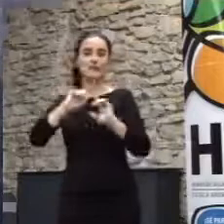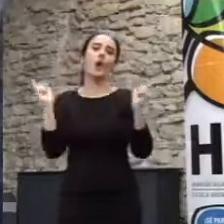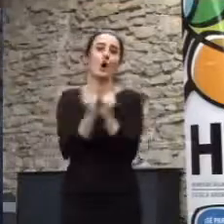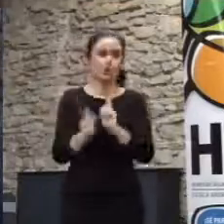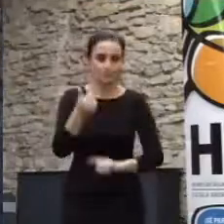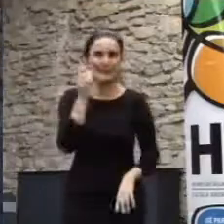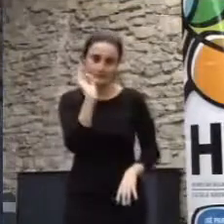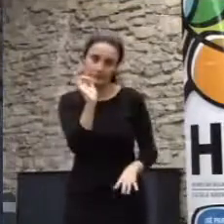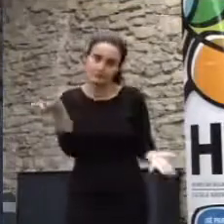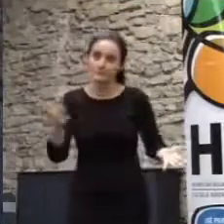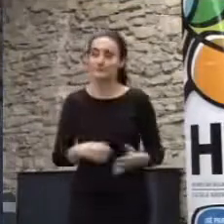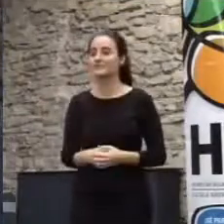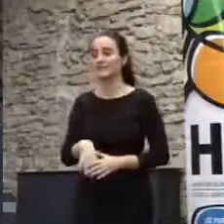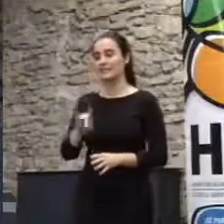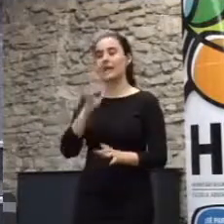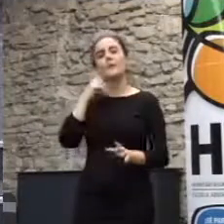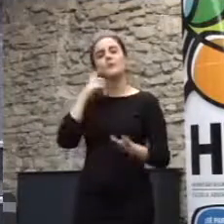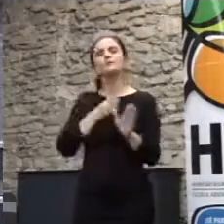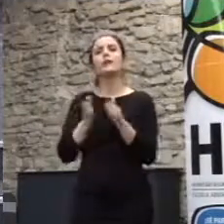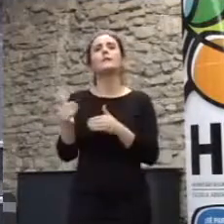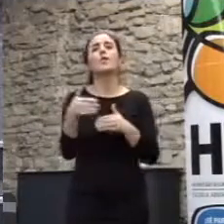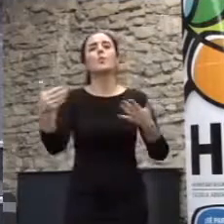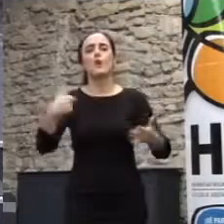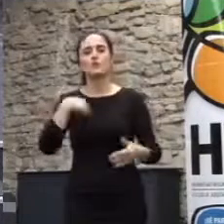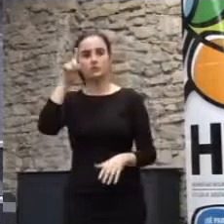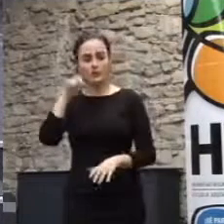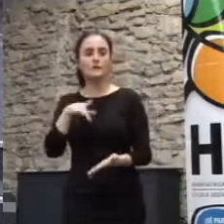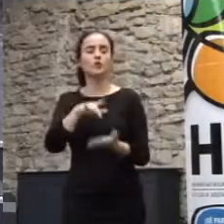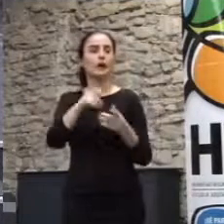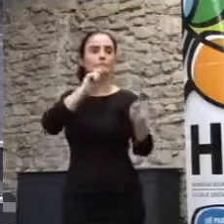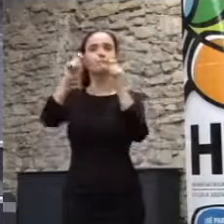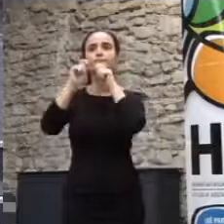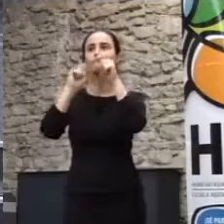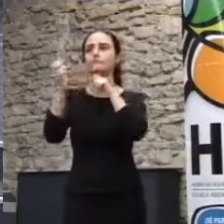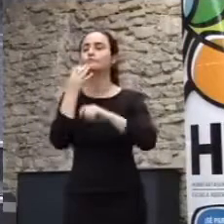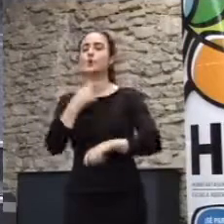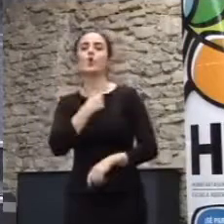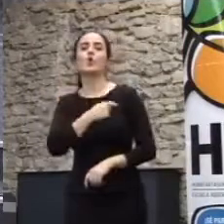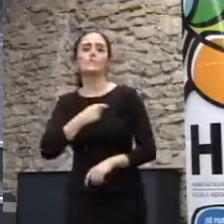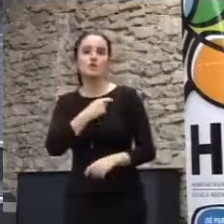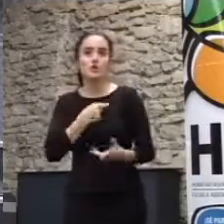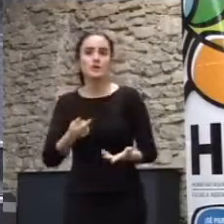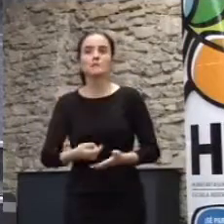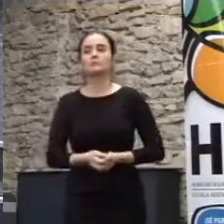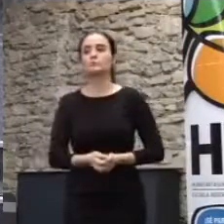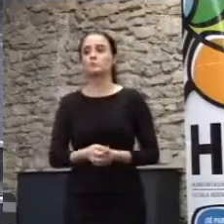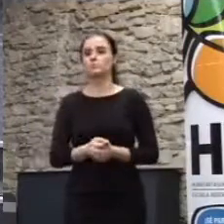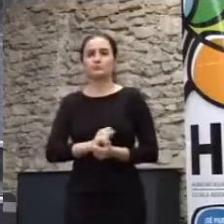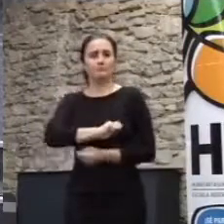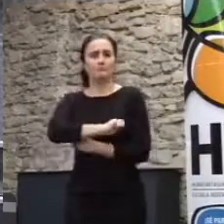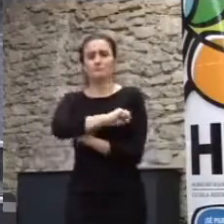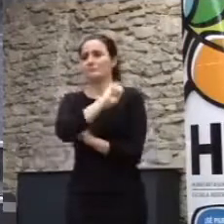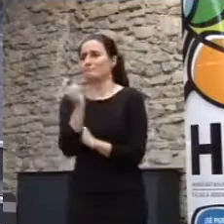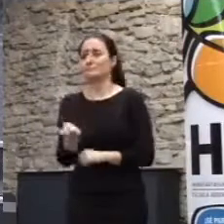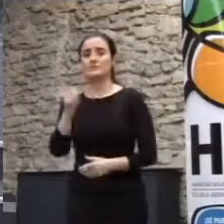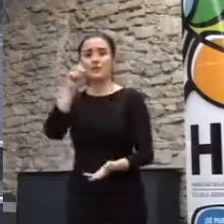¿la alternativa cuál es? Yo estoy de acuerdo, yo he cubierto también comisiones... A porrillo, hasta cuando